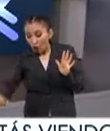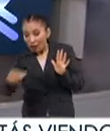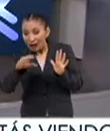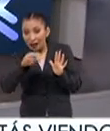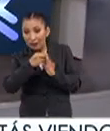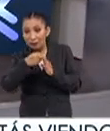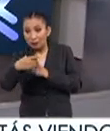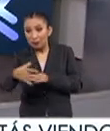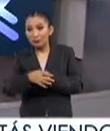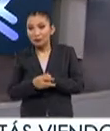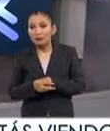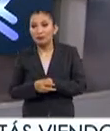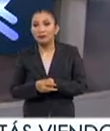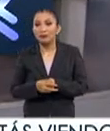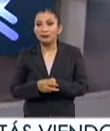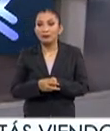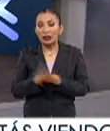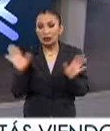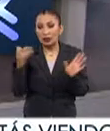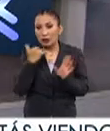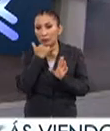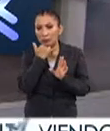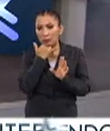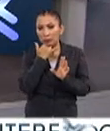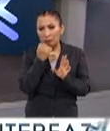de audio. Y termino más. Si no,